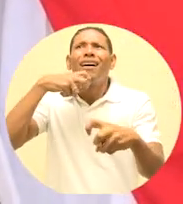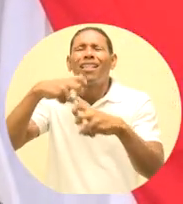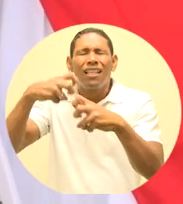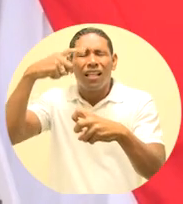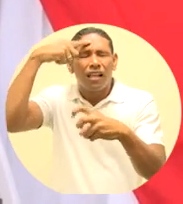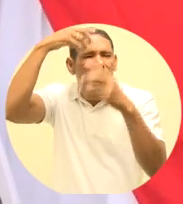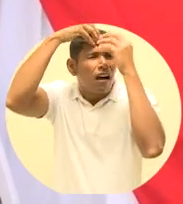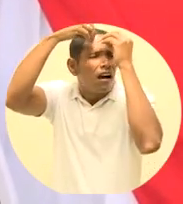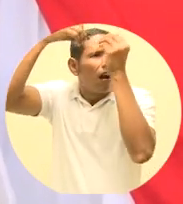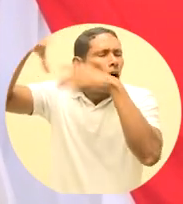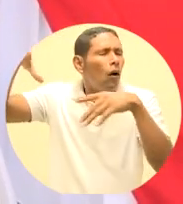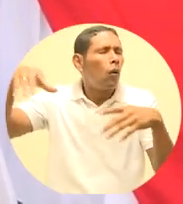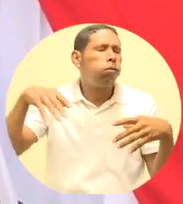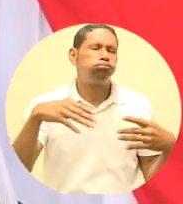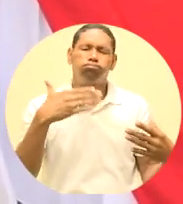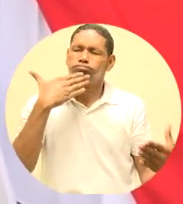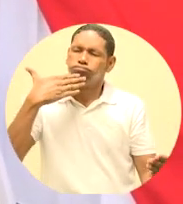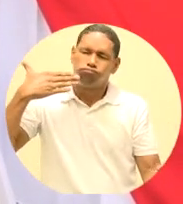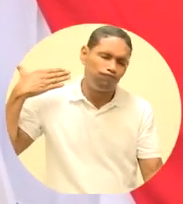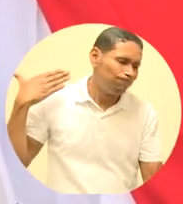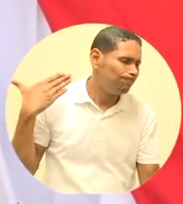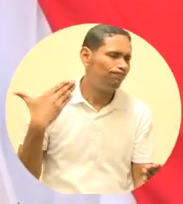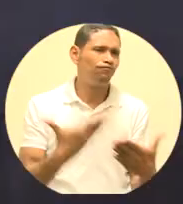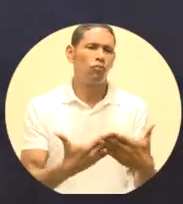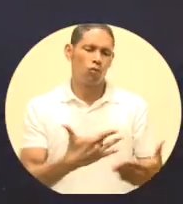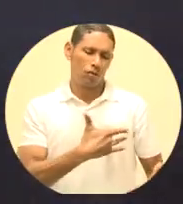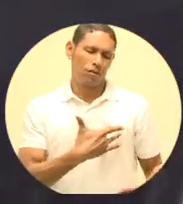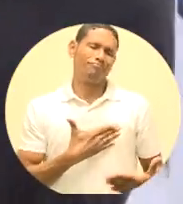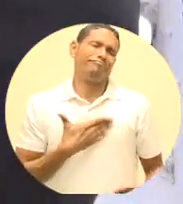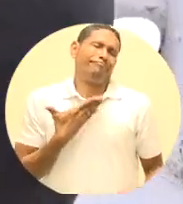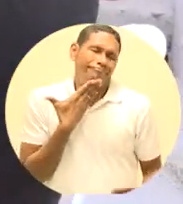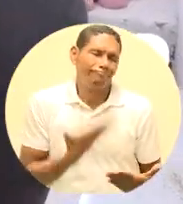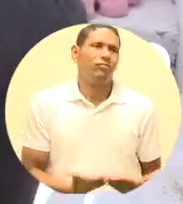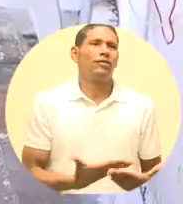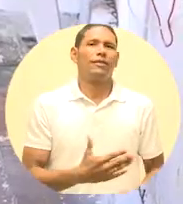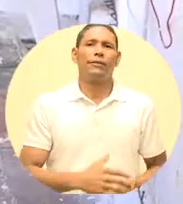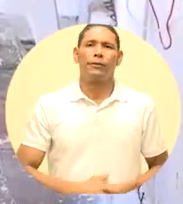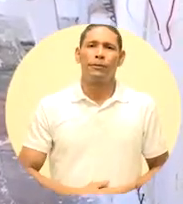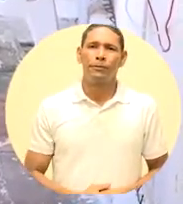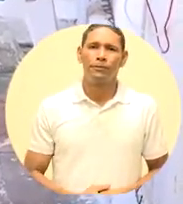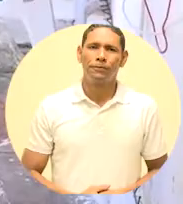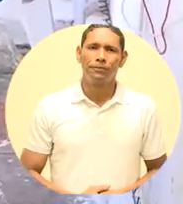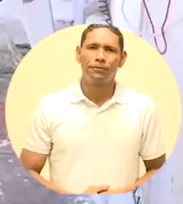hay que agradecer mucho con el corazón en el alma.